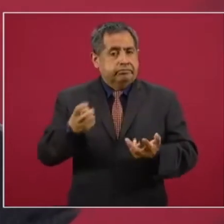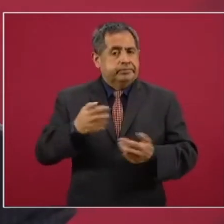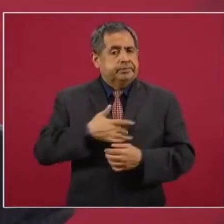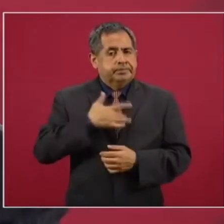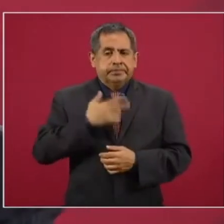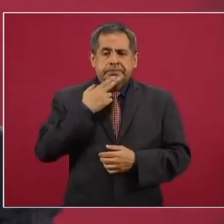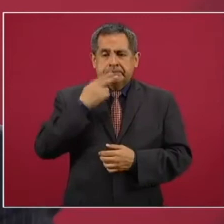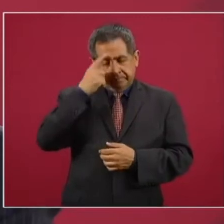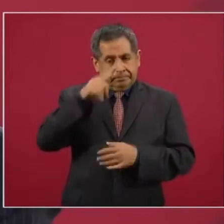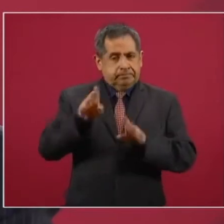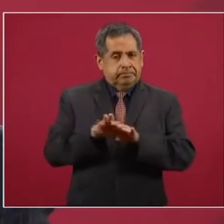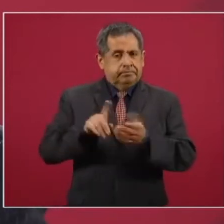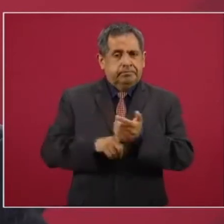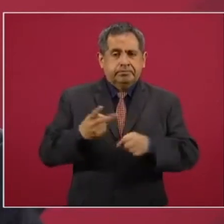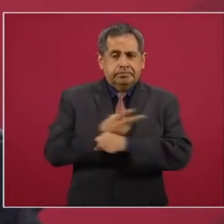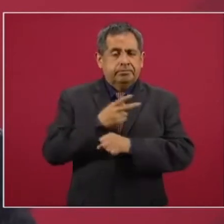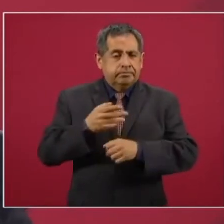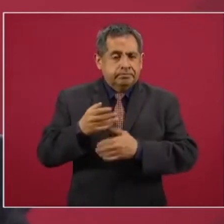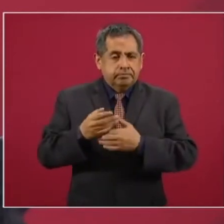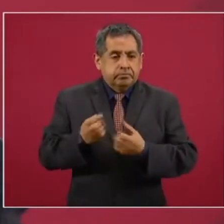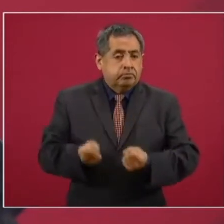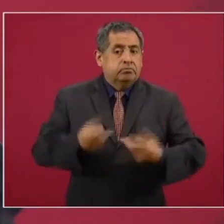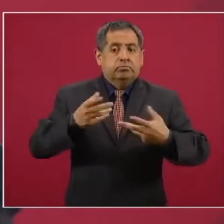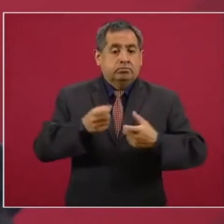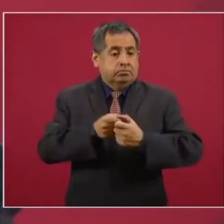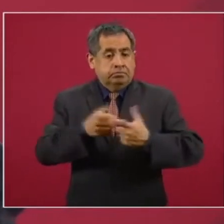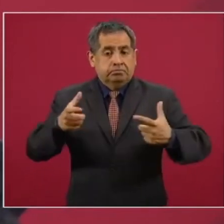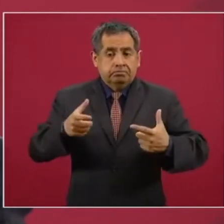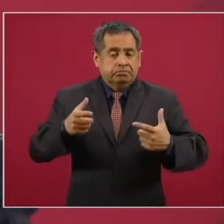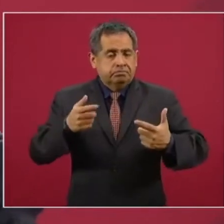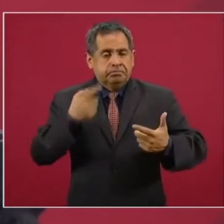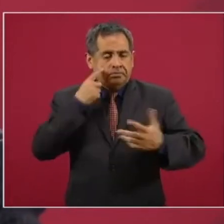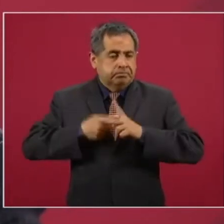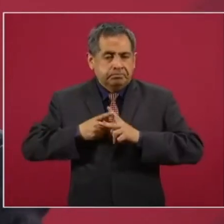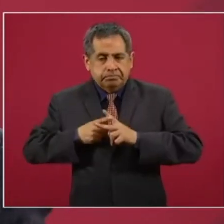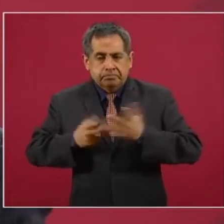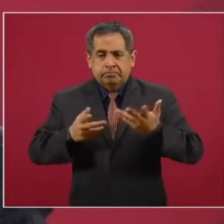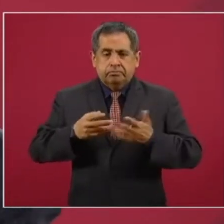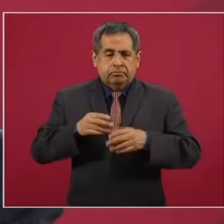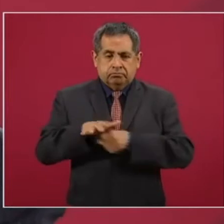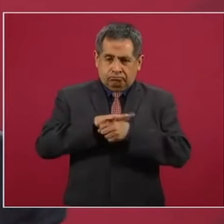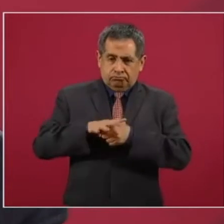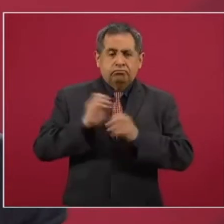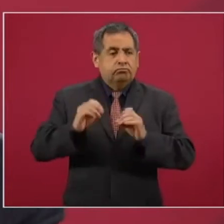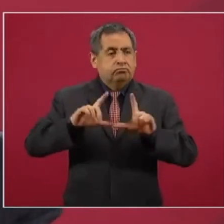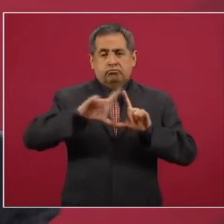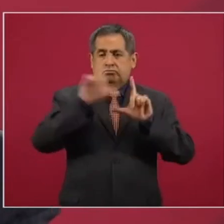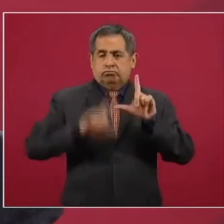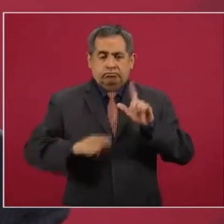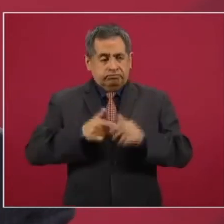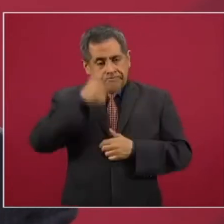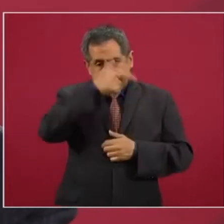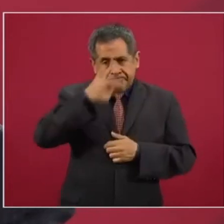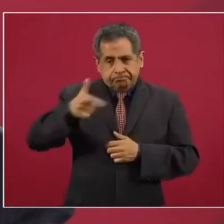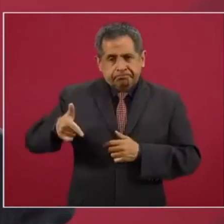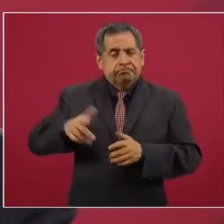semanas, sobre lo que estaba ocurriendo, sobre la intensidad del fenómeno, tanto a nivel general en todo el país como a nivel local en